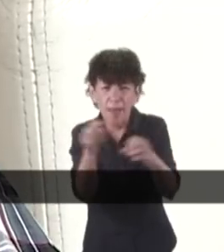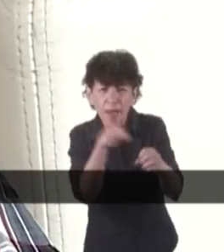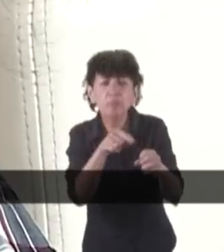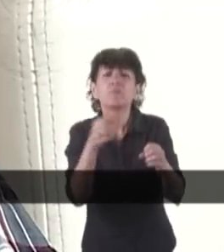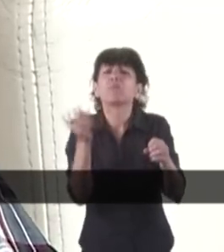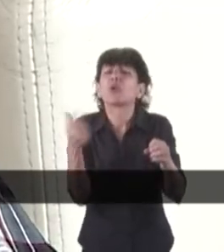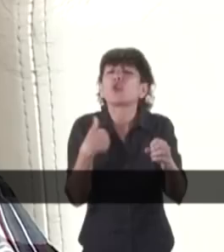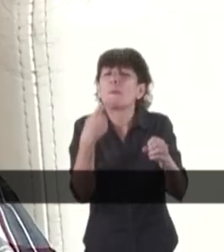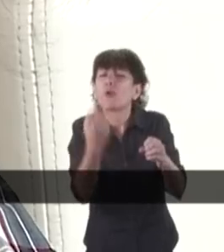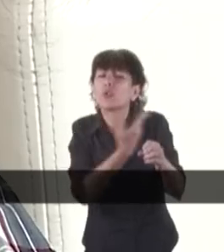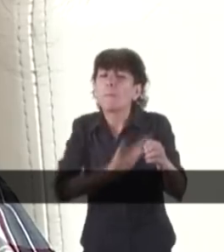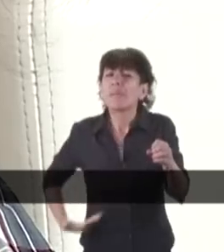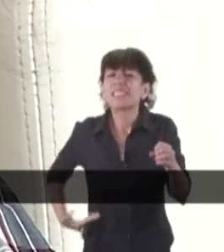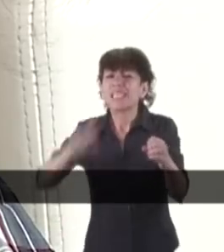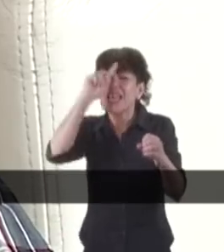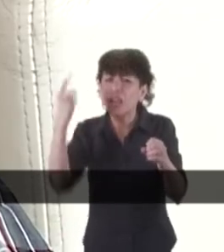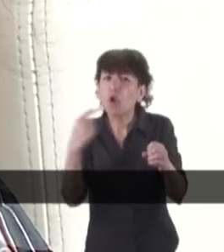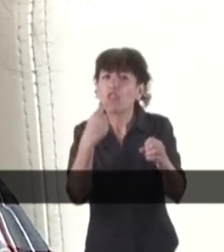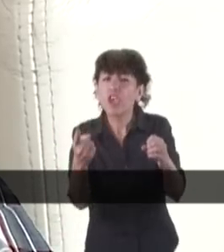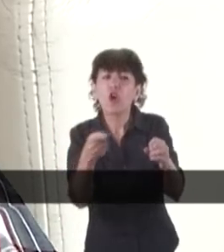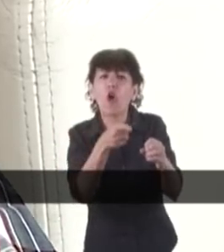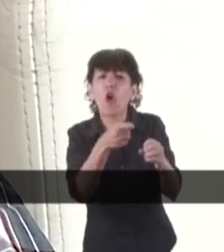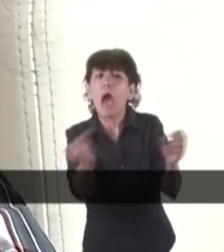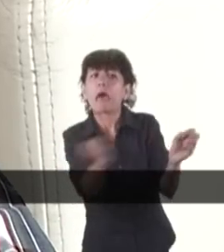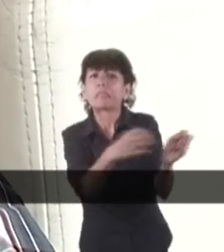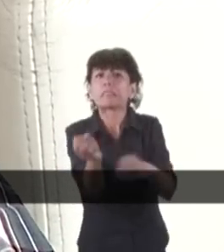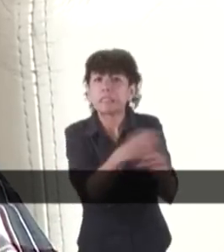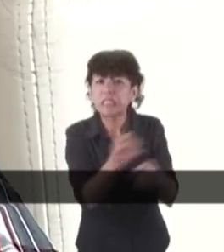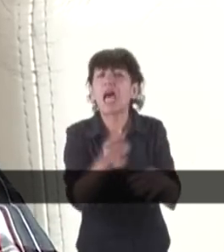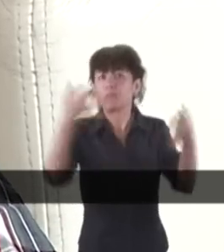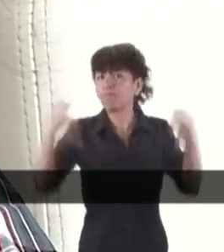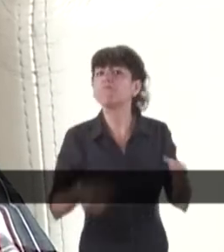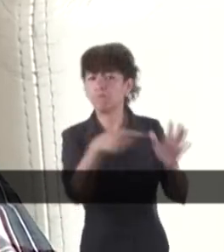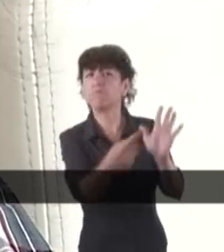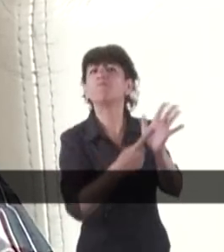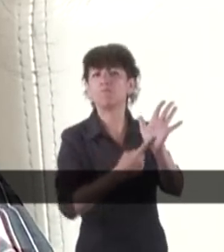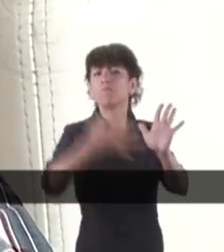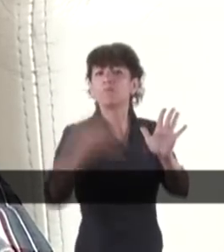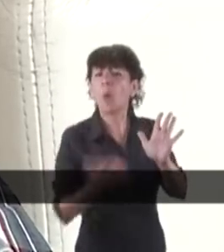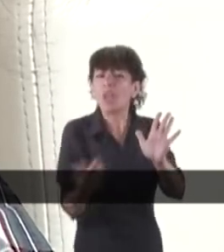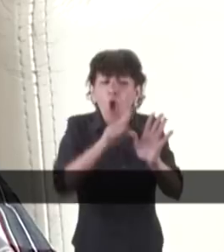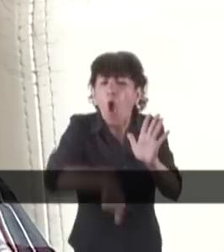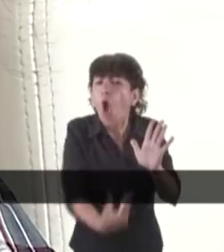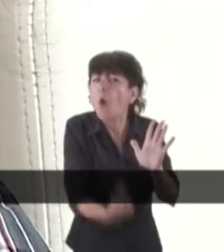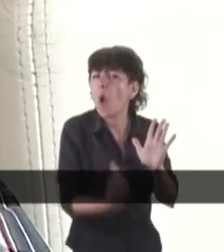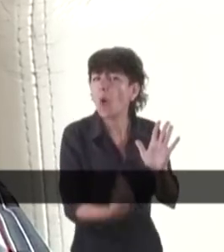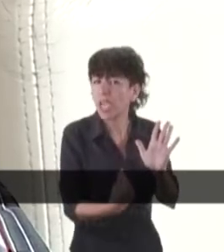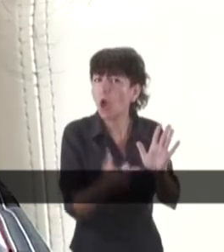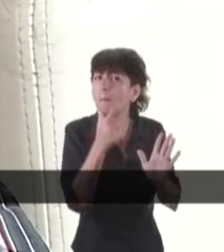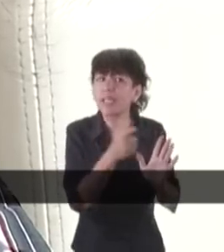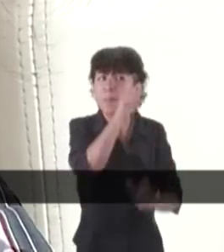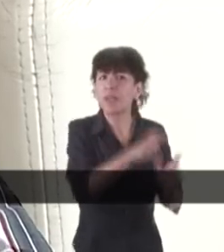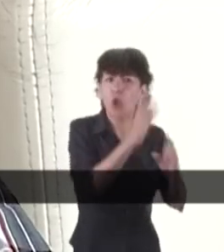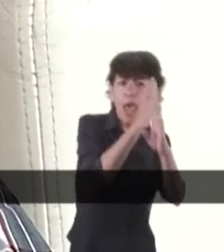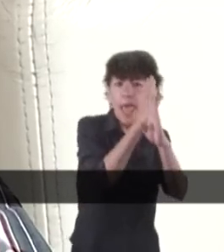presidente dio legitimidad a chats de presunto origen ilícito, de presunto espionaje